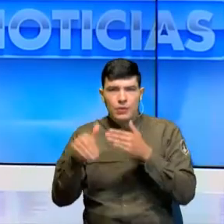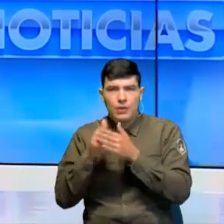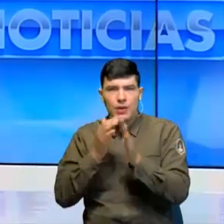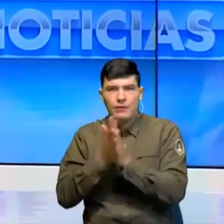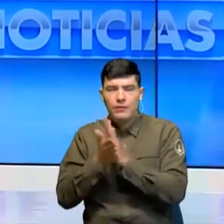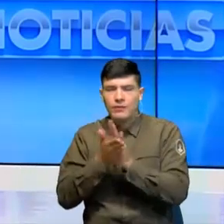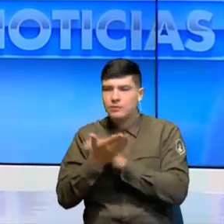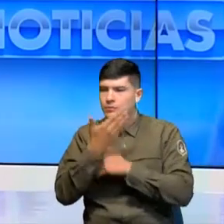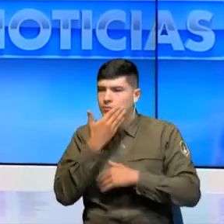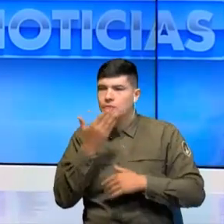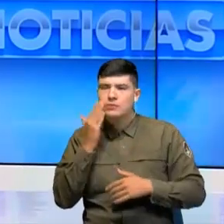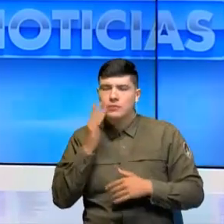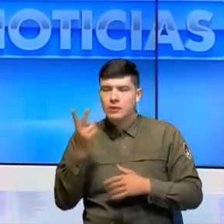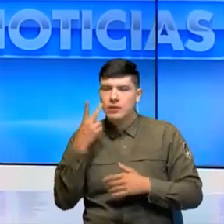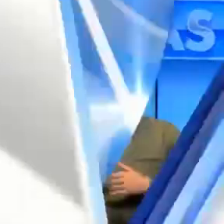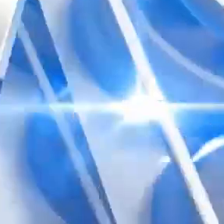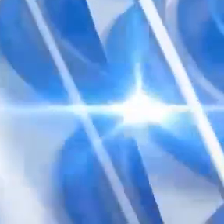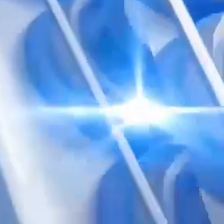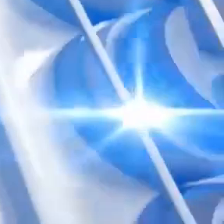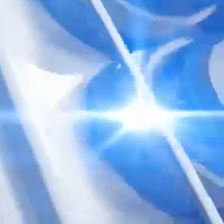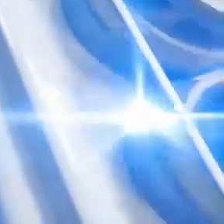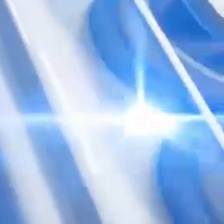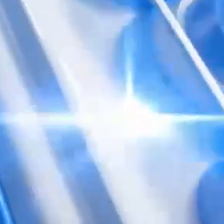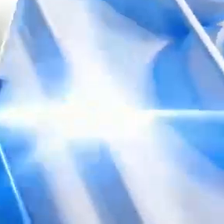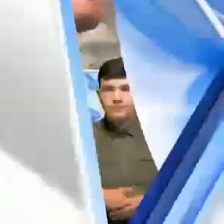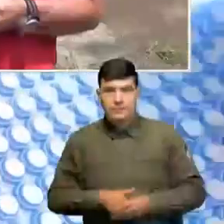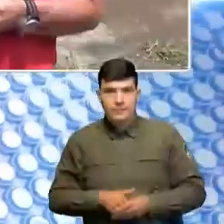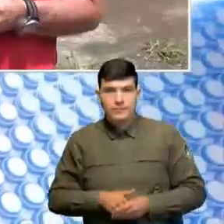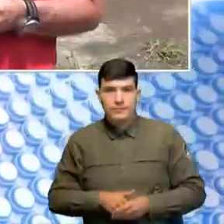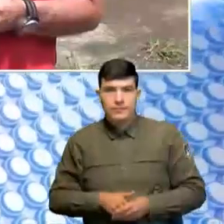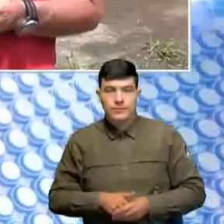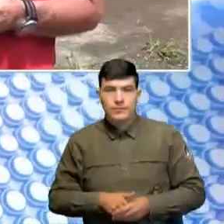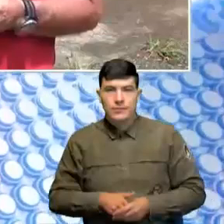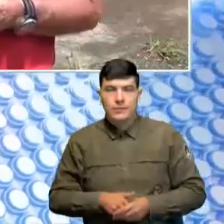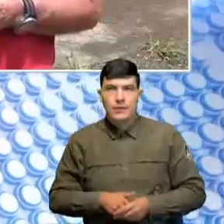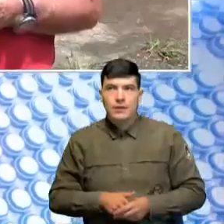esta historia, lo que está ocurriendo allí en Puente Nacional. Adelante.